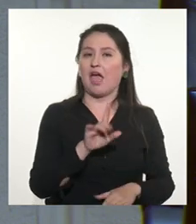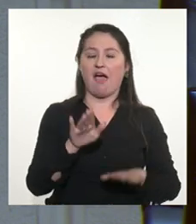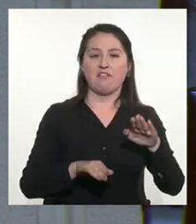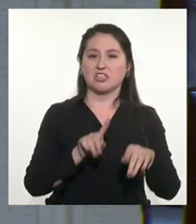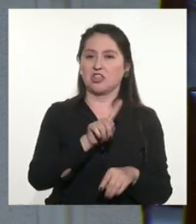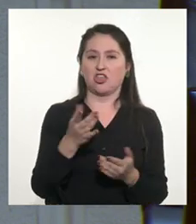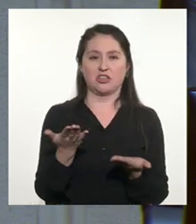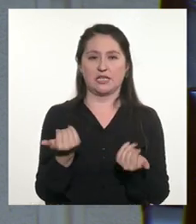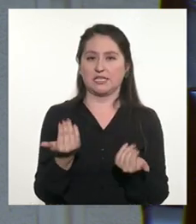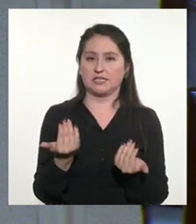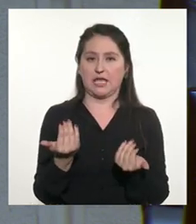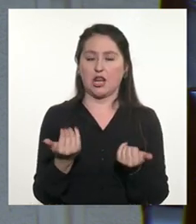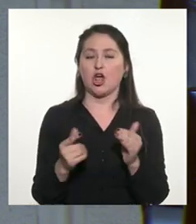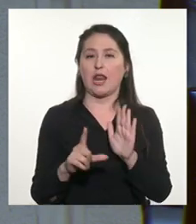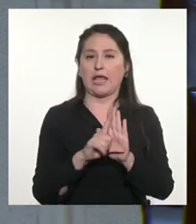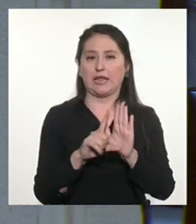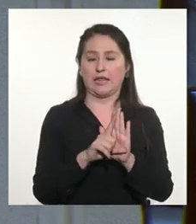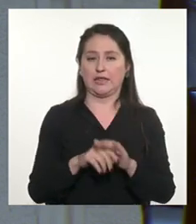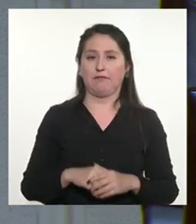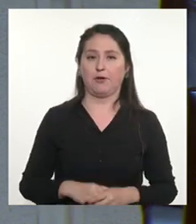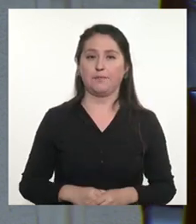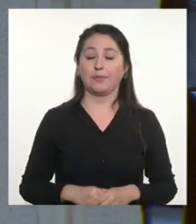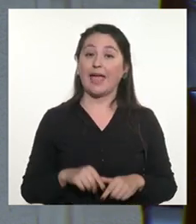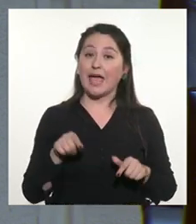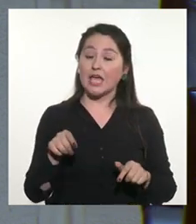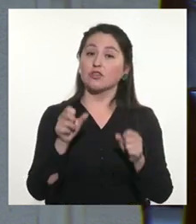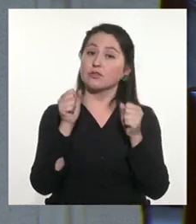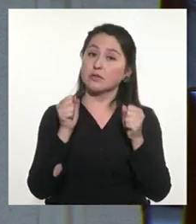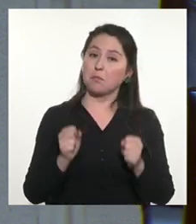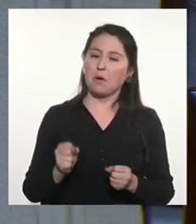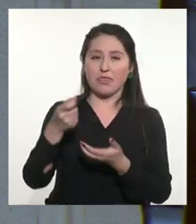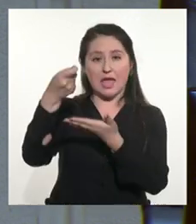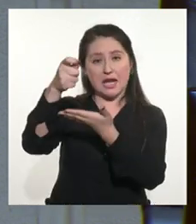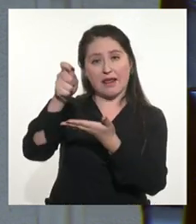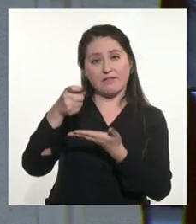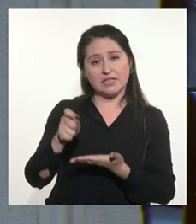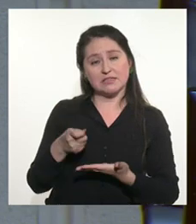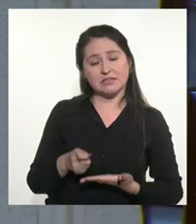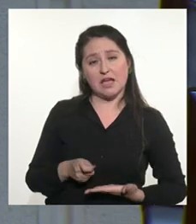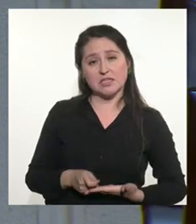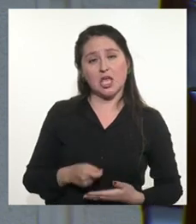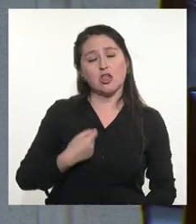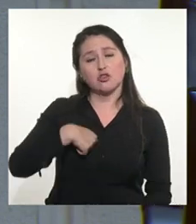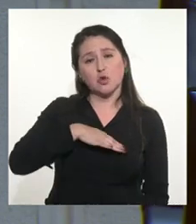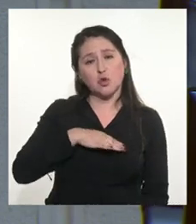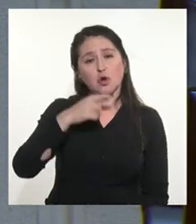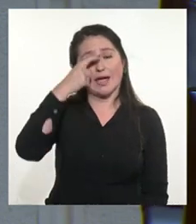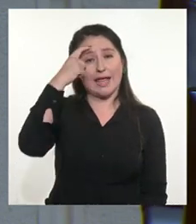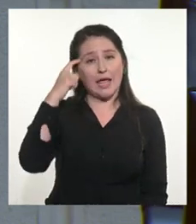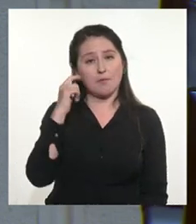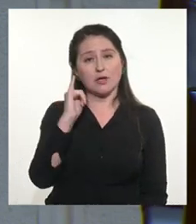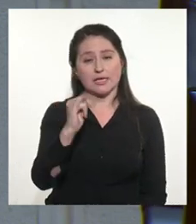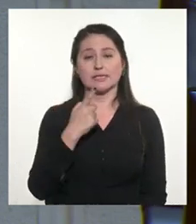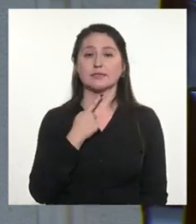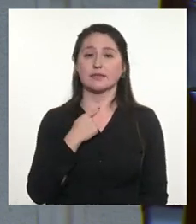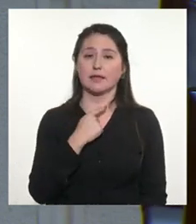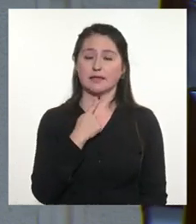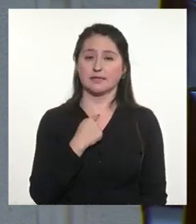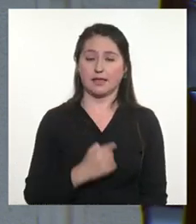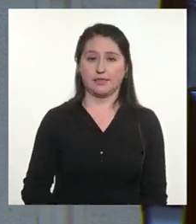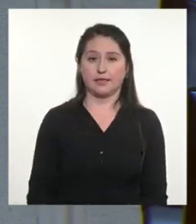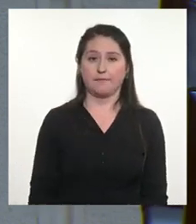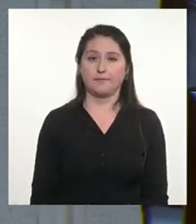entramado regulatorio y legislativo así que es algo que podría revisarse podría evaluarse porque nos parece que es algo interesante así que